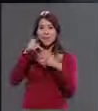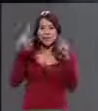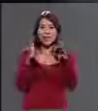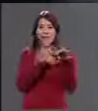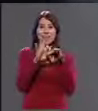Nexus